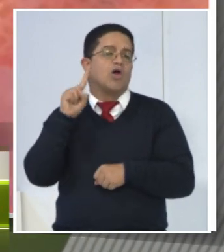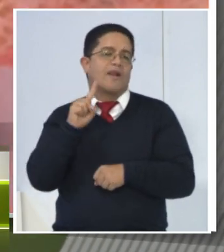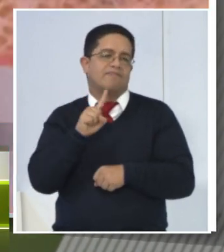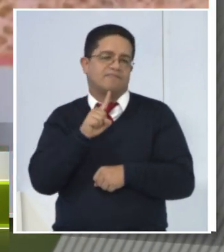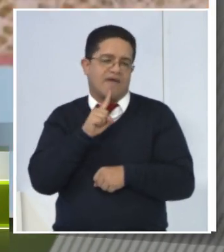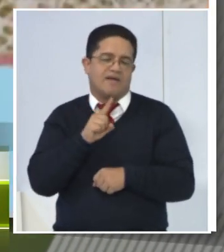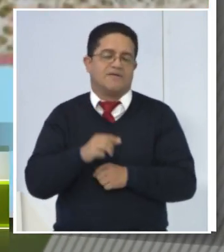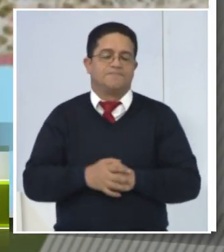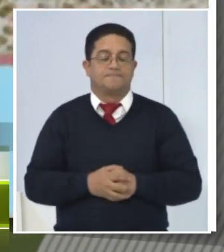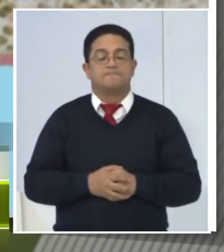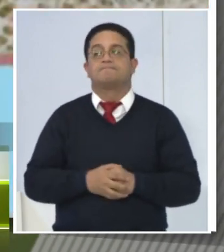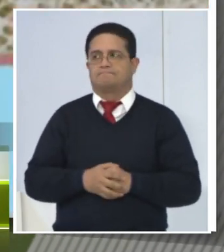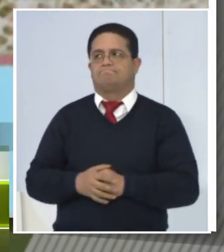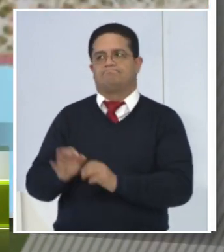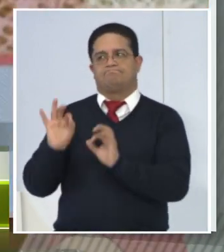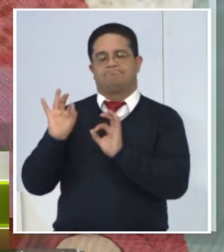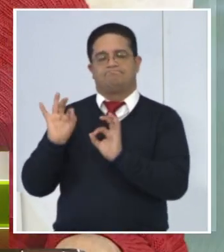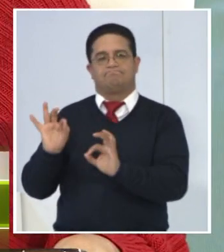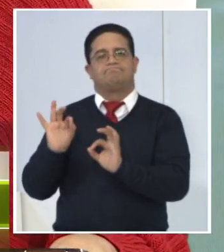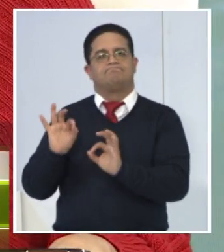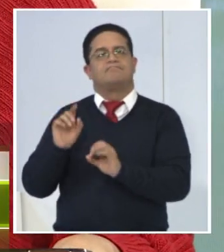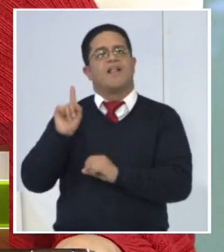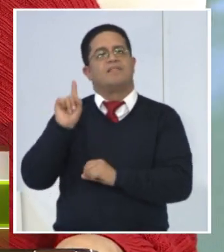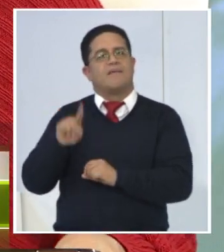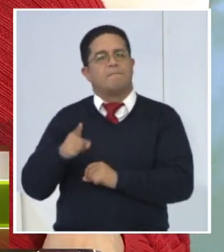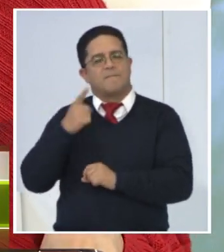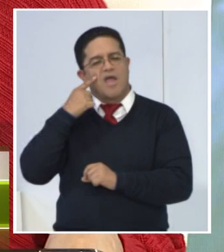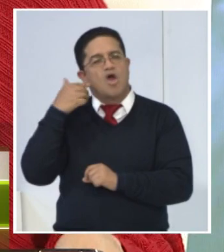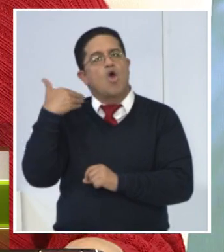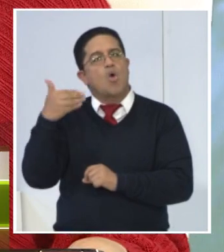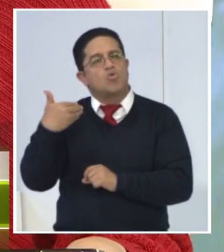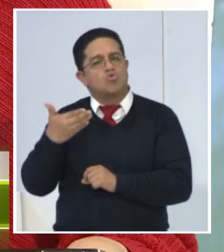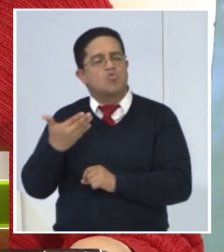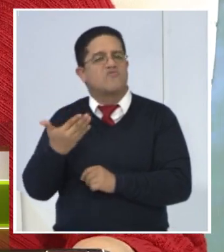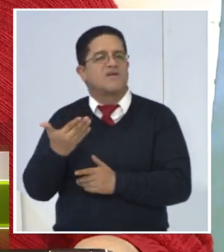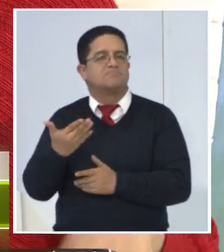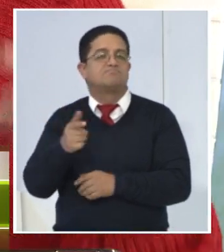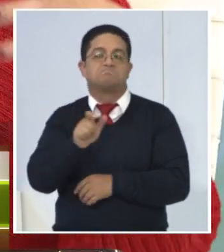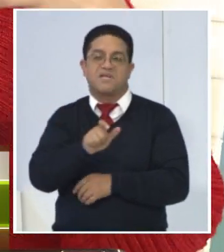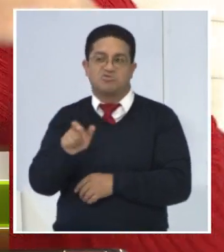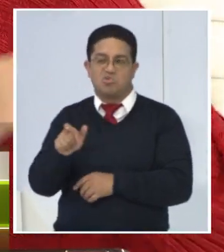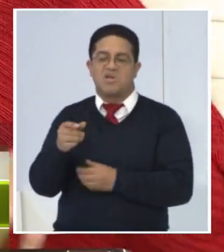Por supuesto. Entonces, también hay hábitos que podemos estar haciendo que